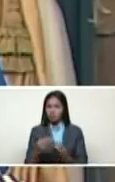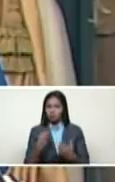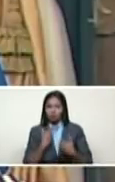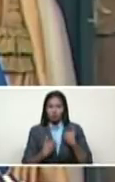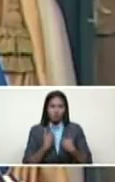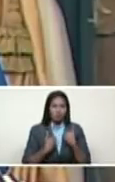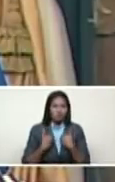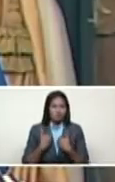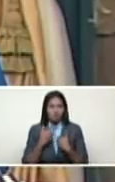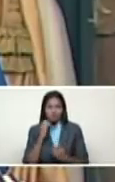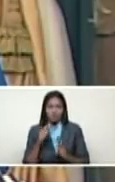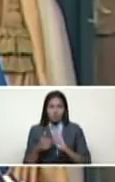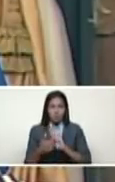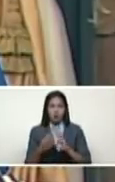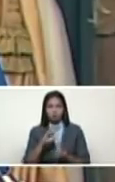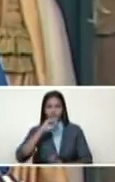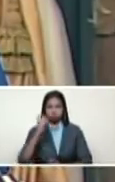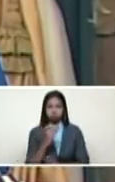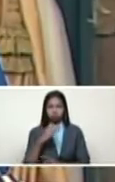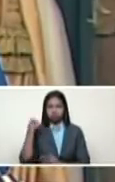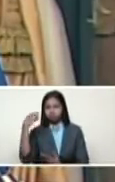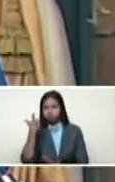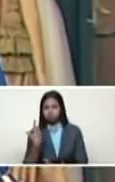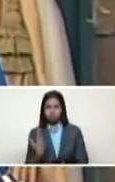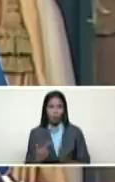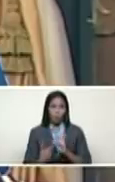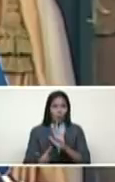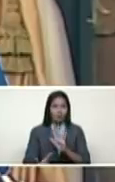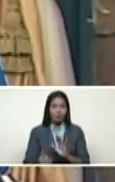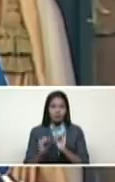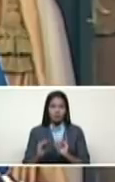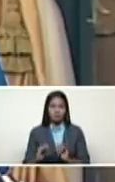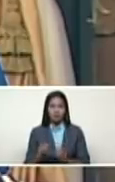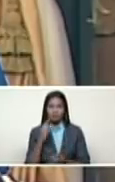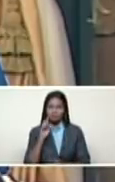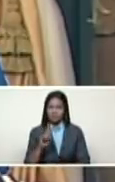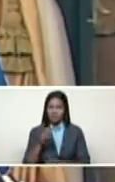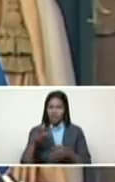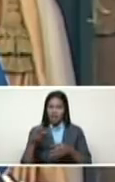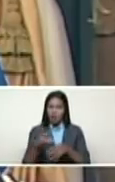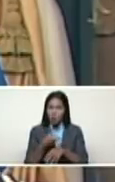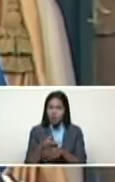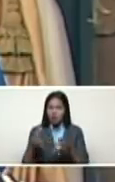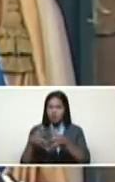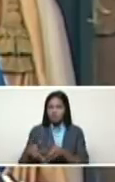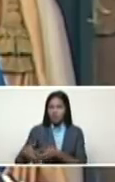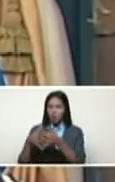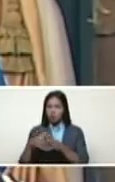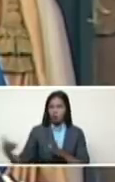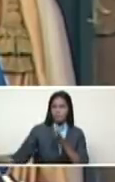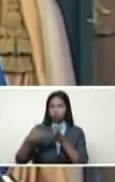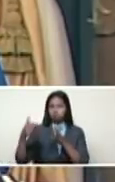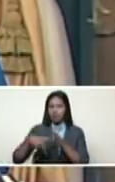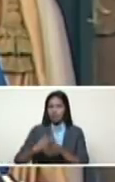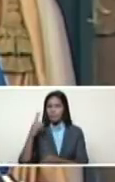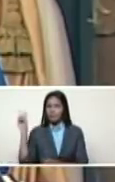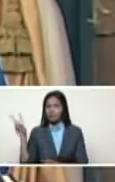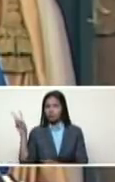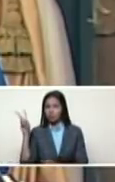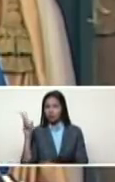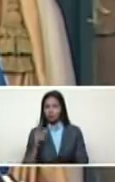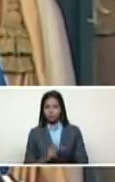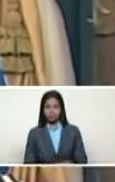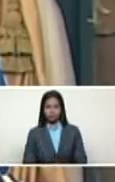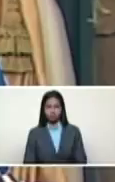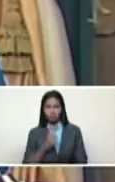desesperación, el odio, la locura en que ha caído el gobierno de Estados Unidos contra la República Bolivariana de